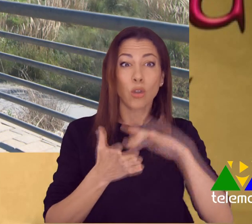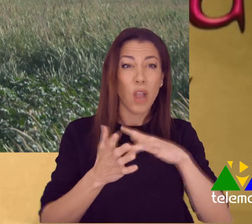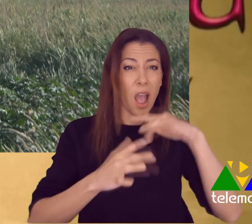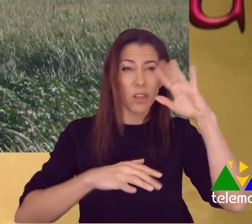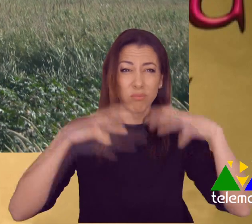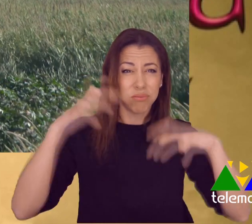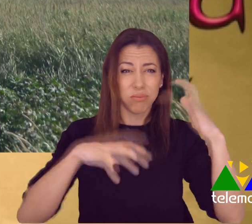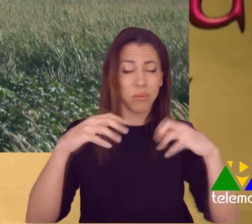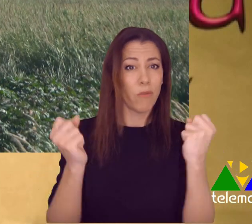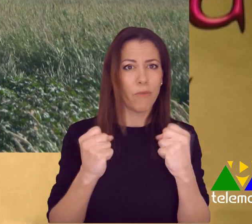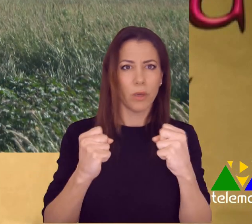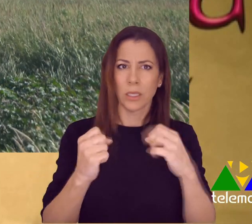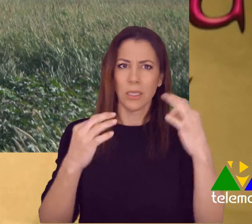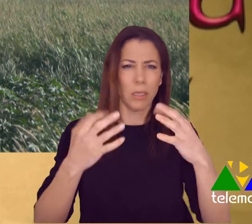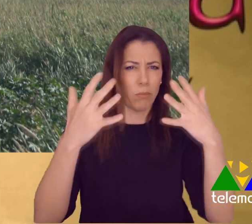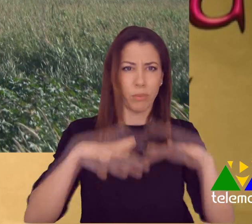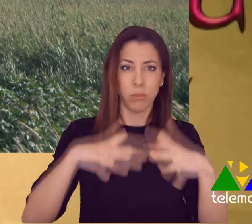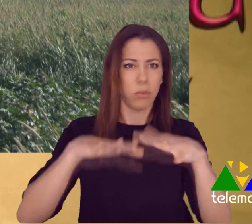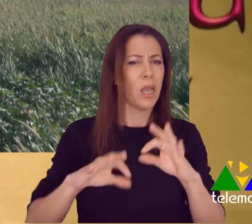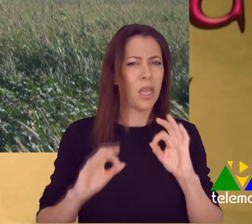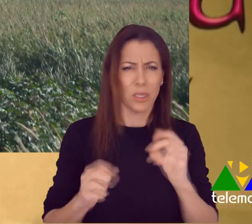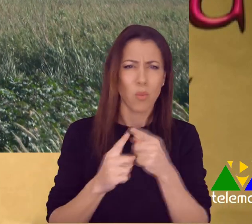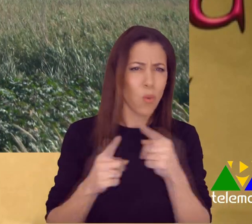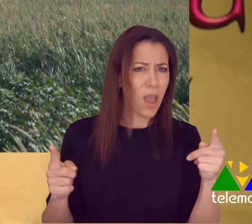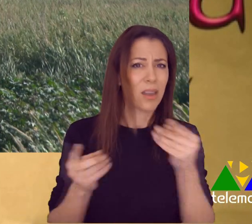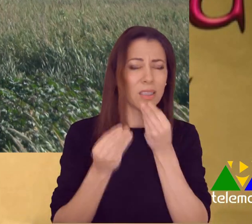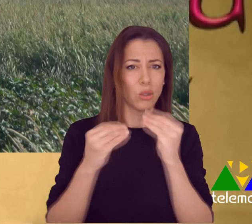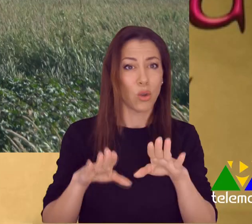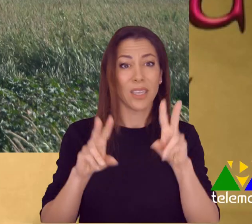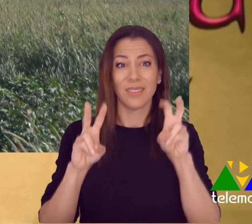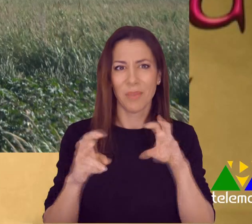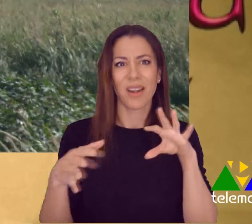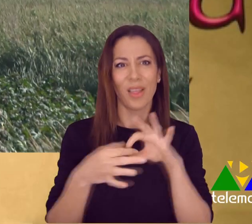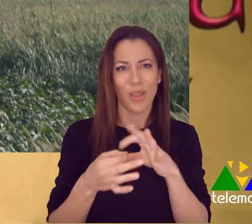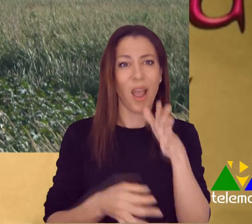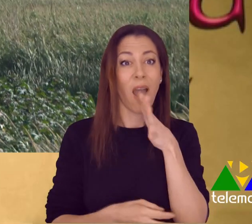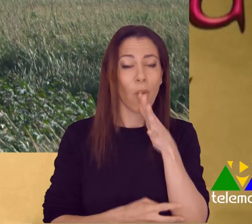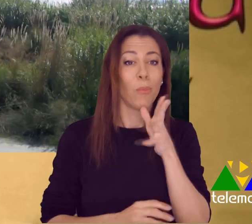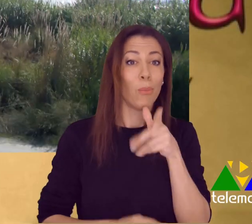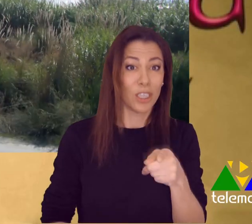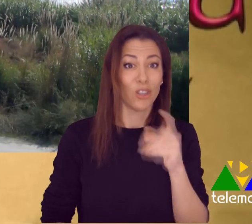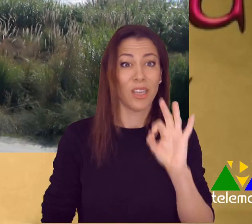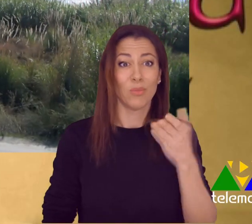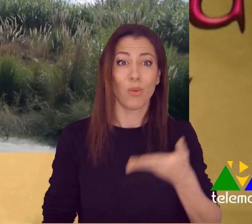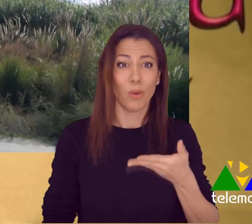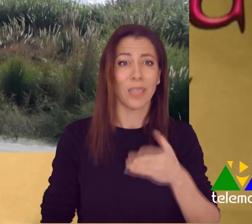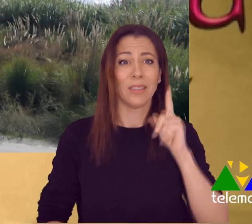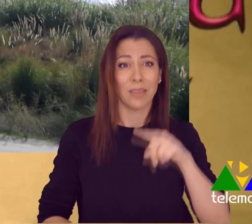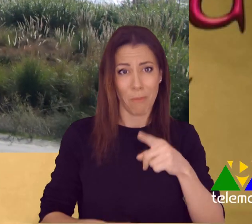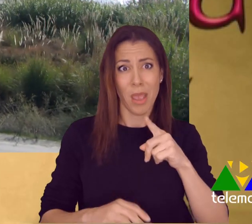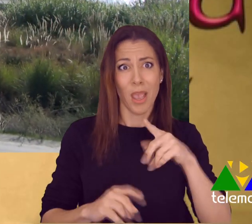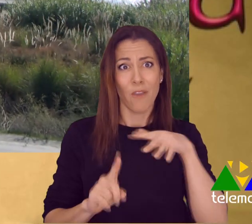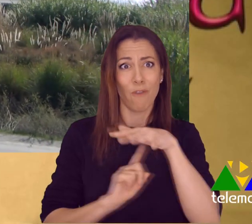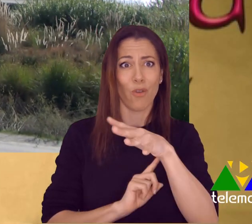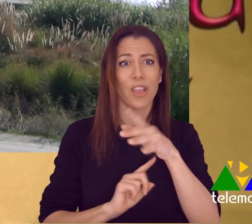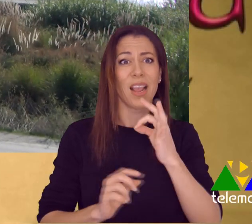decir, que es una larguísima historia de la historia del agua, que tiene una gran importancia en el desarrollo económico de